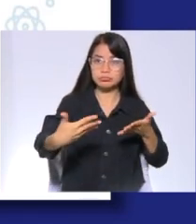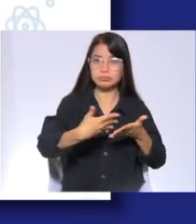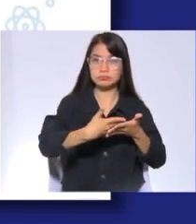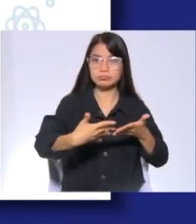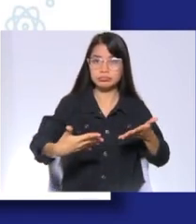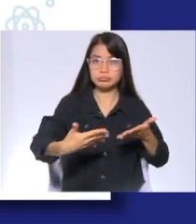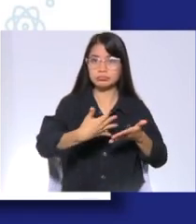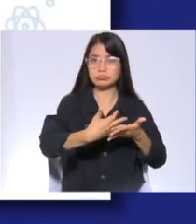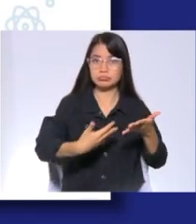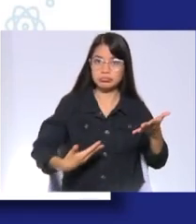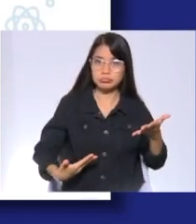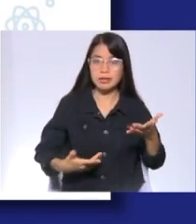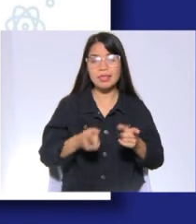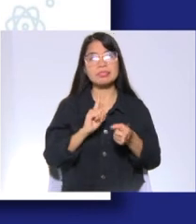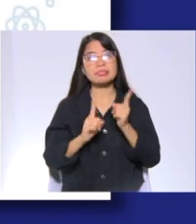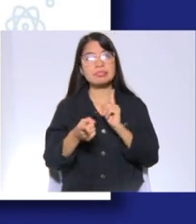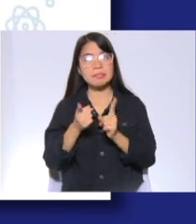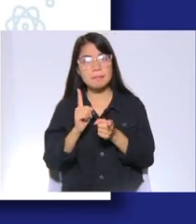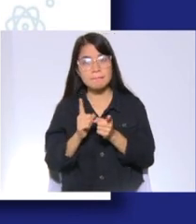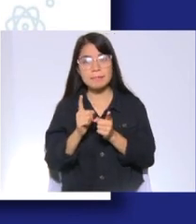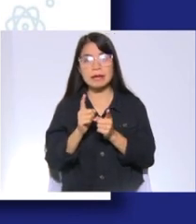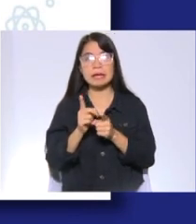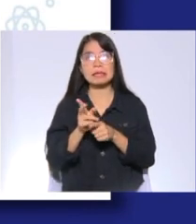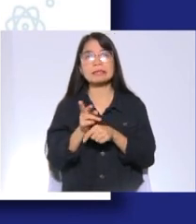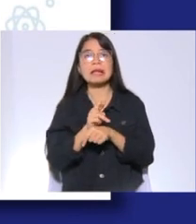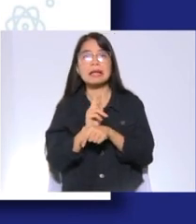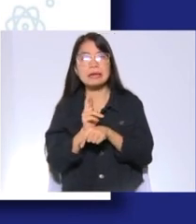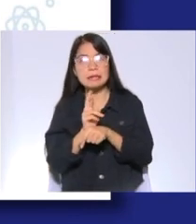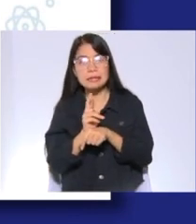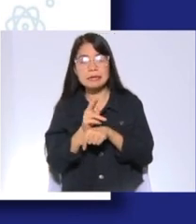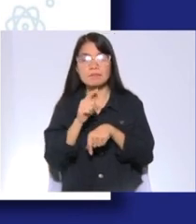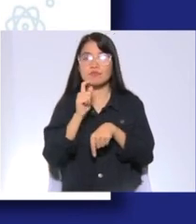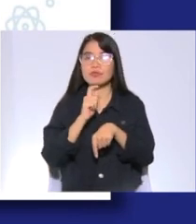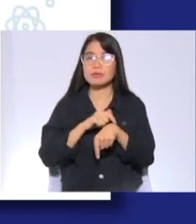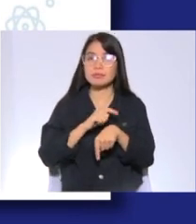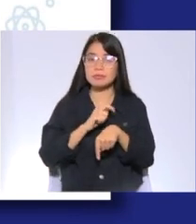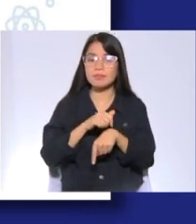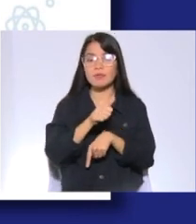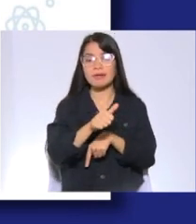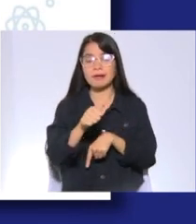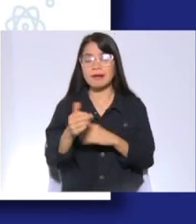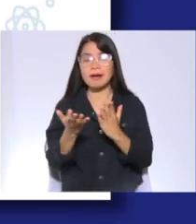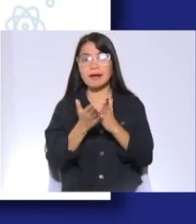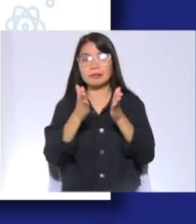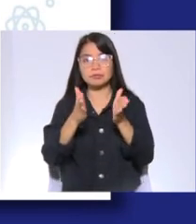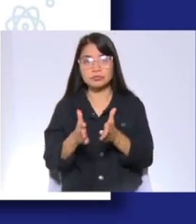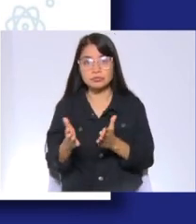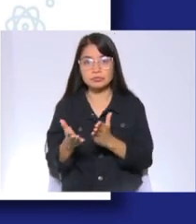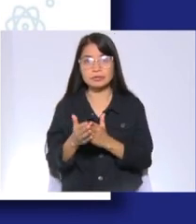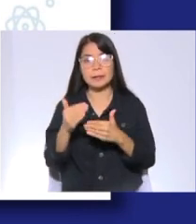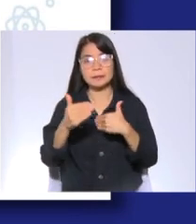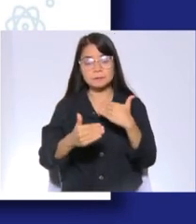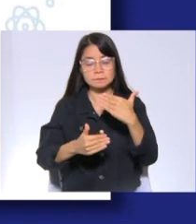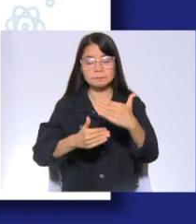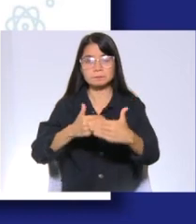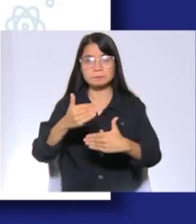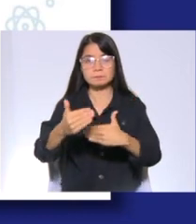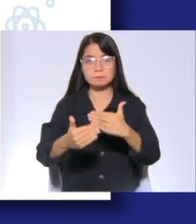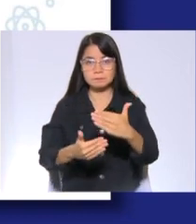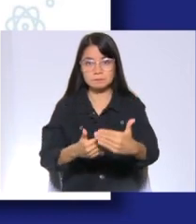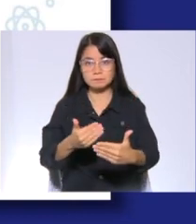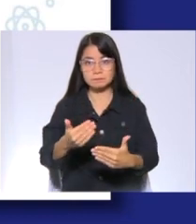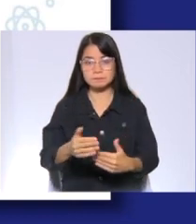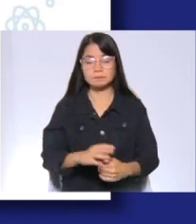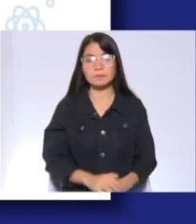cada estudiante. Y poco a poco vamos a ir agregando entonces todo lo que tiene que ver con artículos, los verbos, los pronombres, todo eso